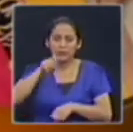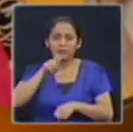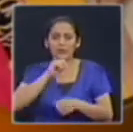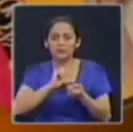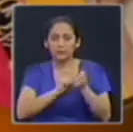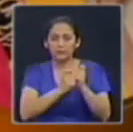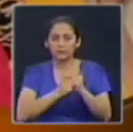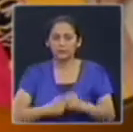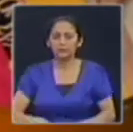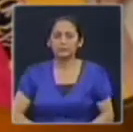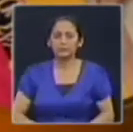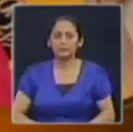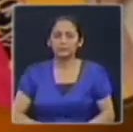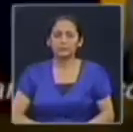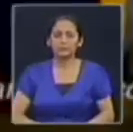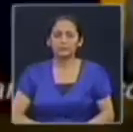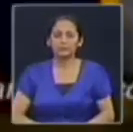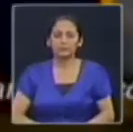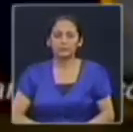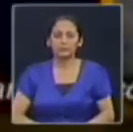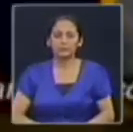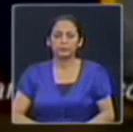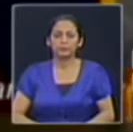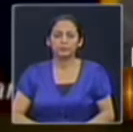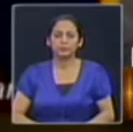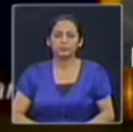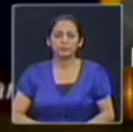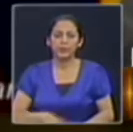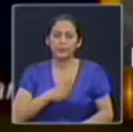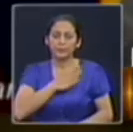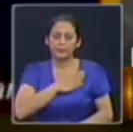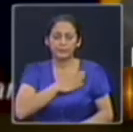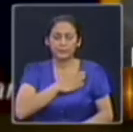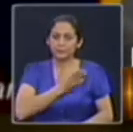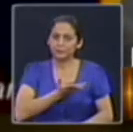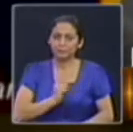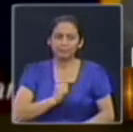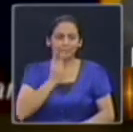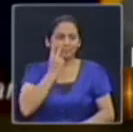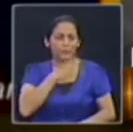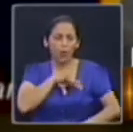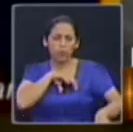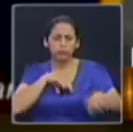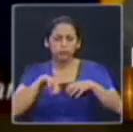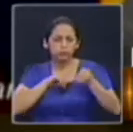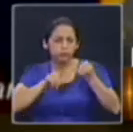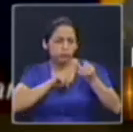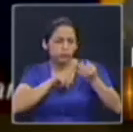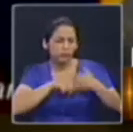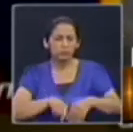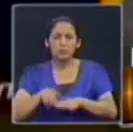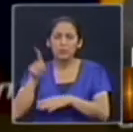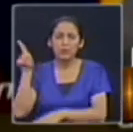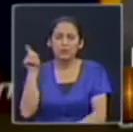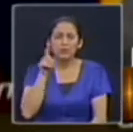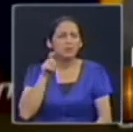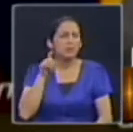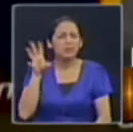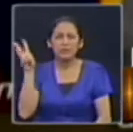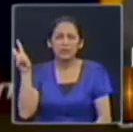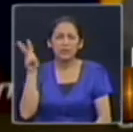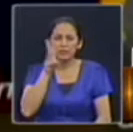Sobre las obras con problemas. Lamento comunicarles que hemos identificado más de 640 obras. Más